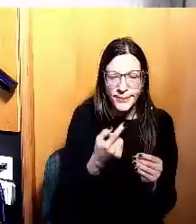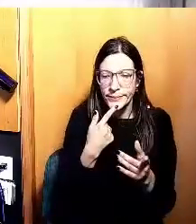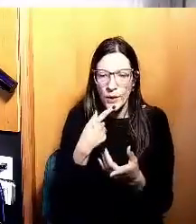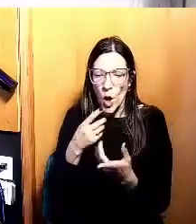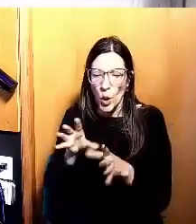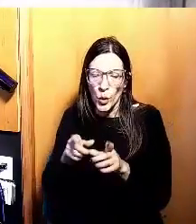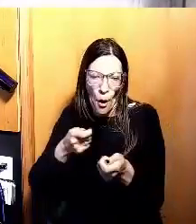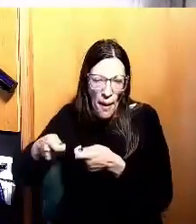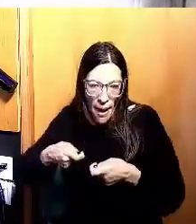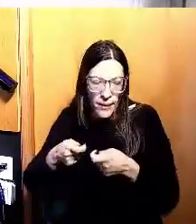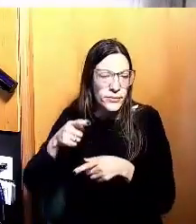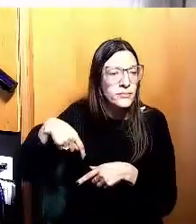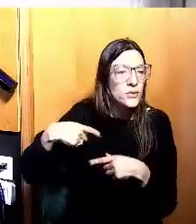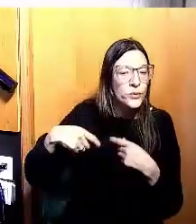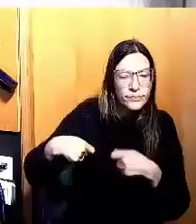y tal,